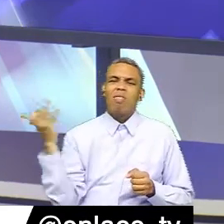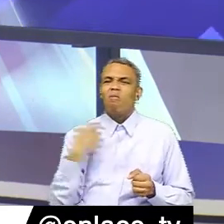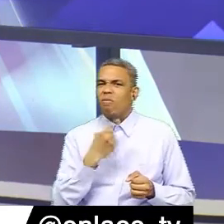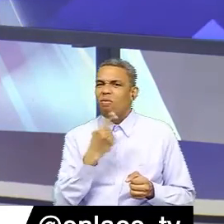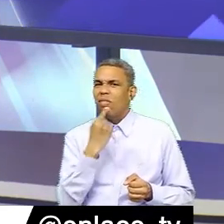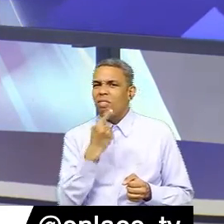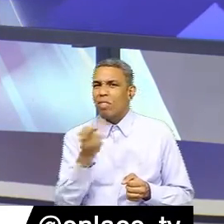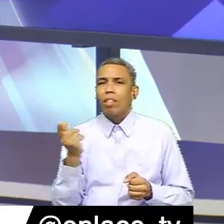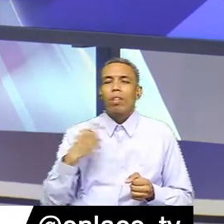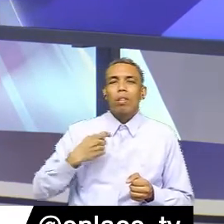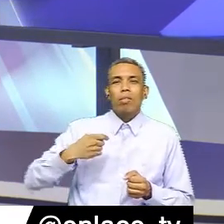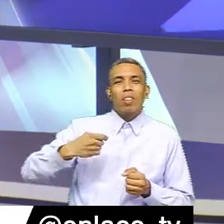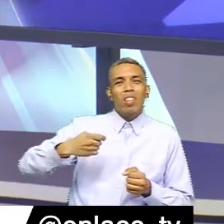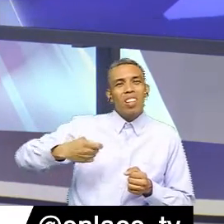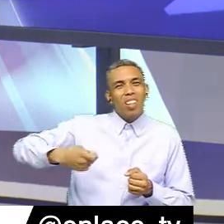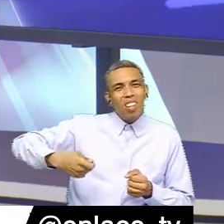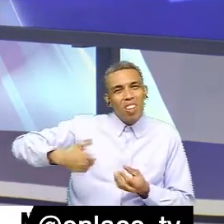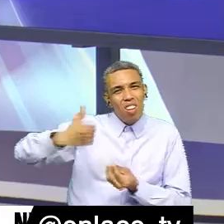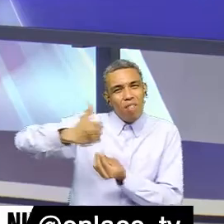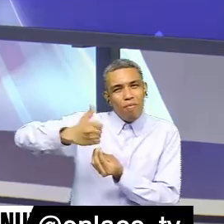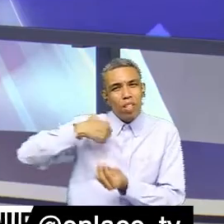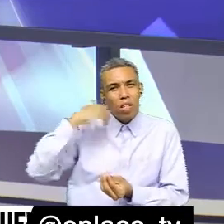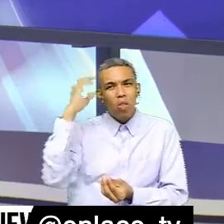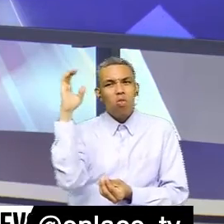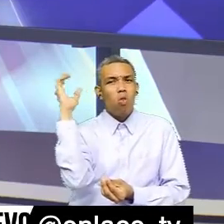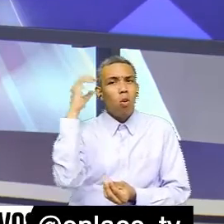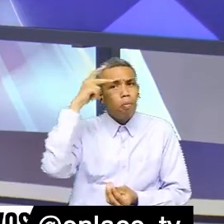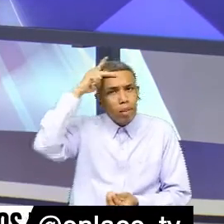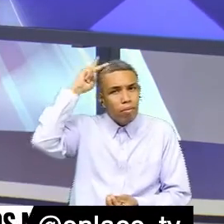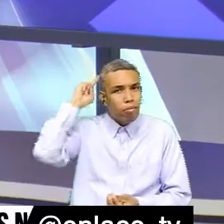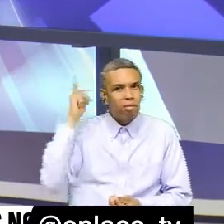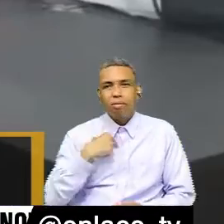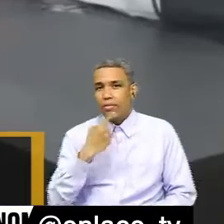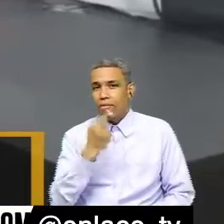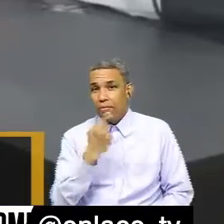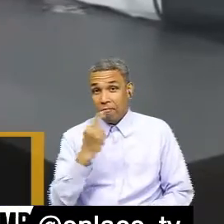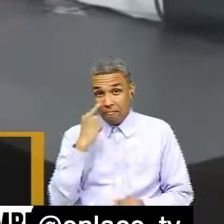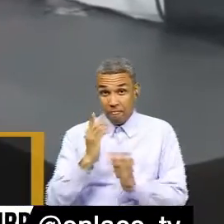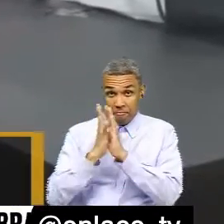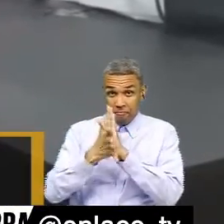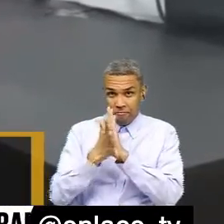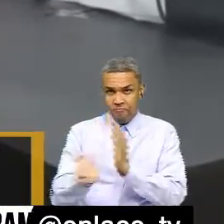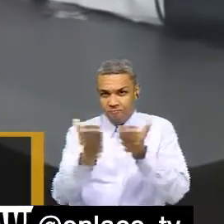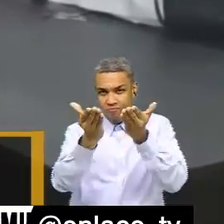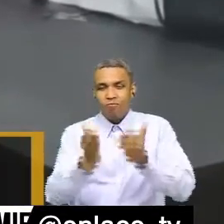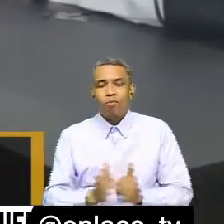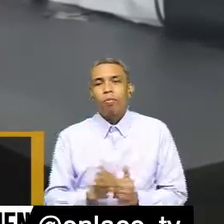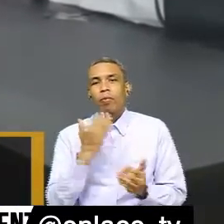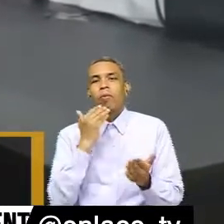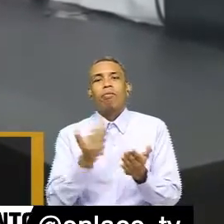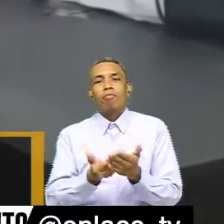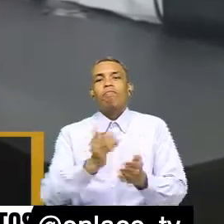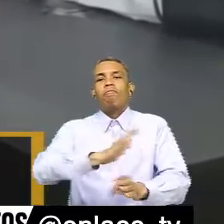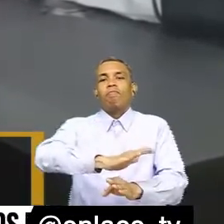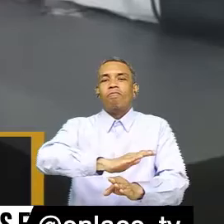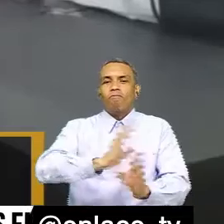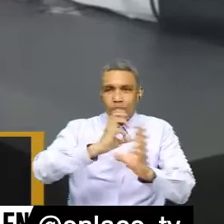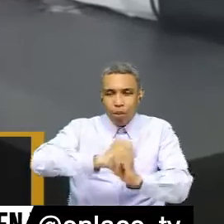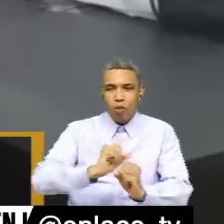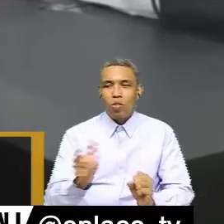visitantes luis alfonso adelante buenas tardes cuál es la información hola qué tal compañeras saludos desde barranquilla